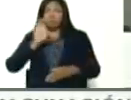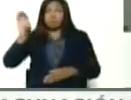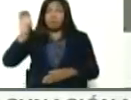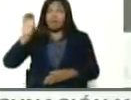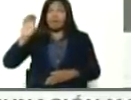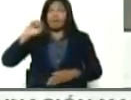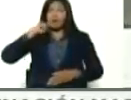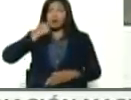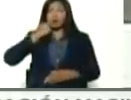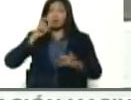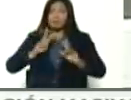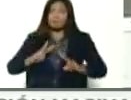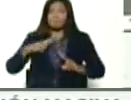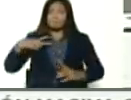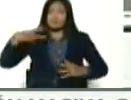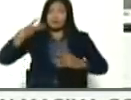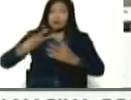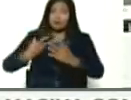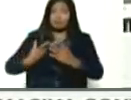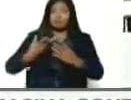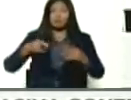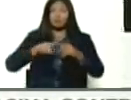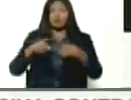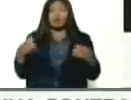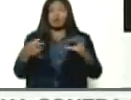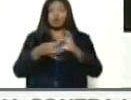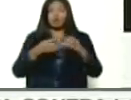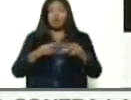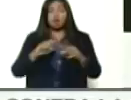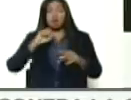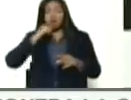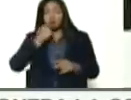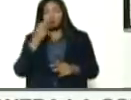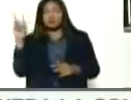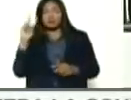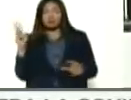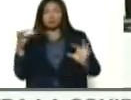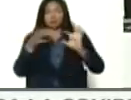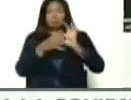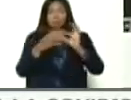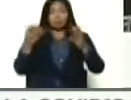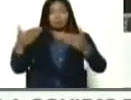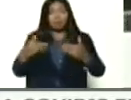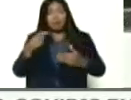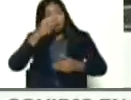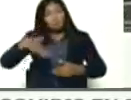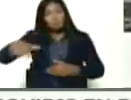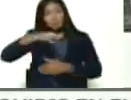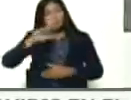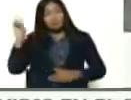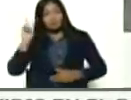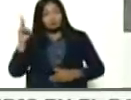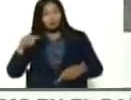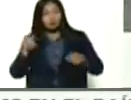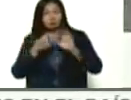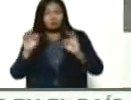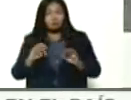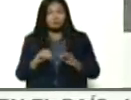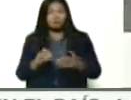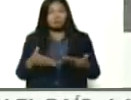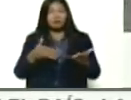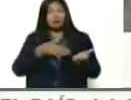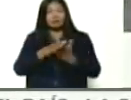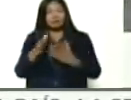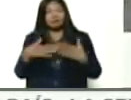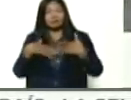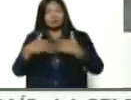valiente que a través de la cooperación rusia-venezuela está trayendo al pueblo venezolano garantía de salud